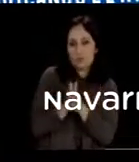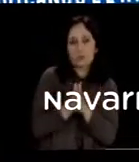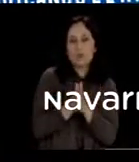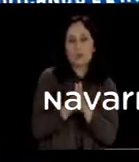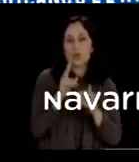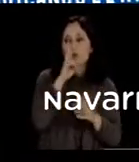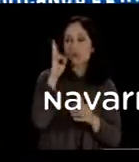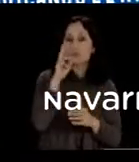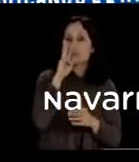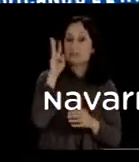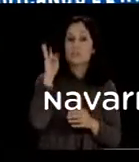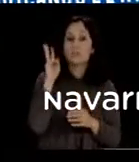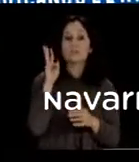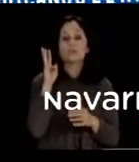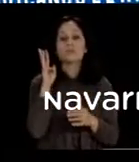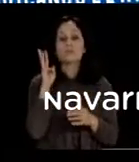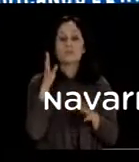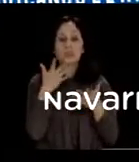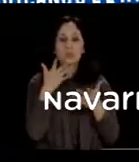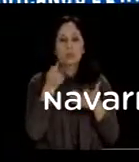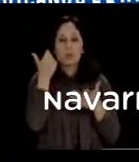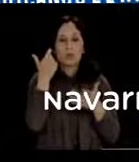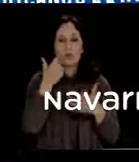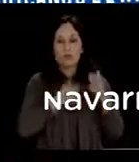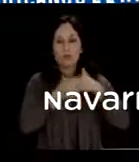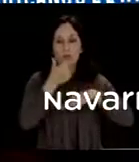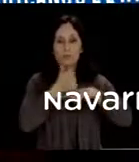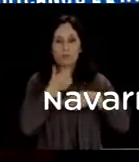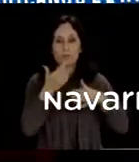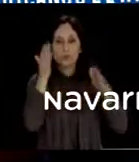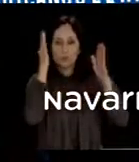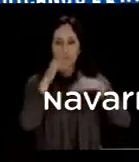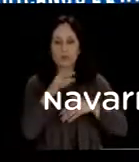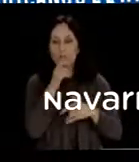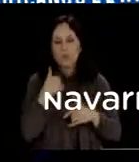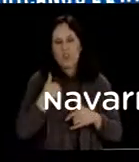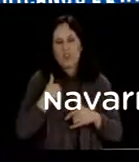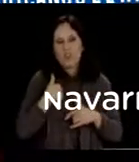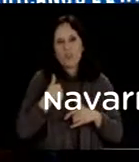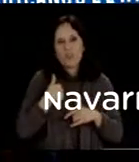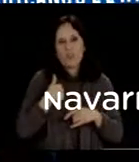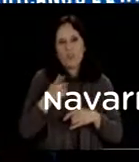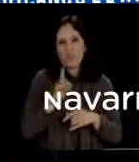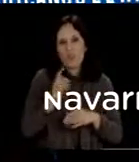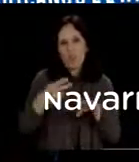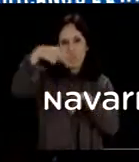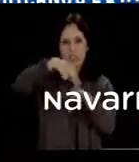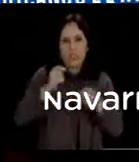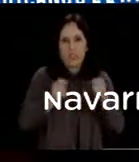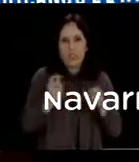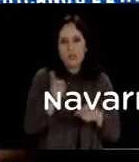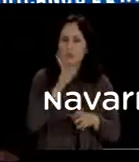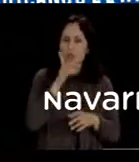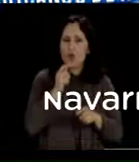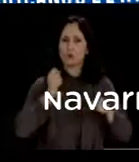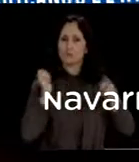hace 2 o 3 años, pues la cosa se quedó un poco deslavada y me ofrecieron y digo, bueno, yo el yunque no lo voy a llevar, pero la perola la sé tocar muy bien. Entonces, eso te iba a decir,